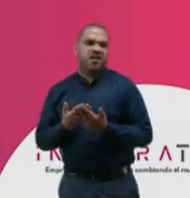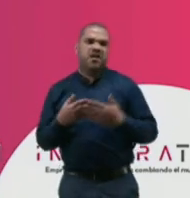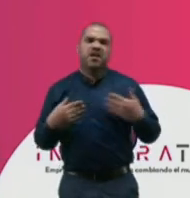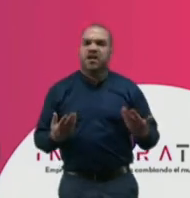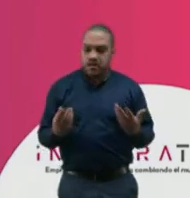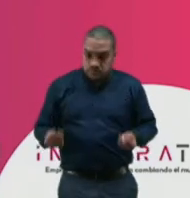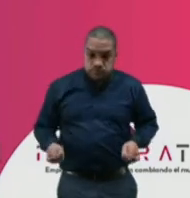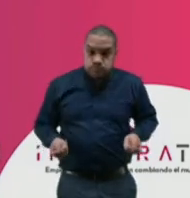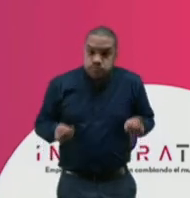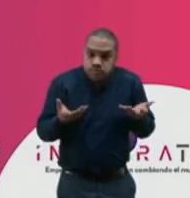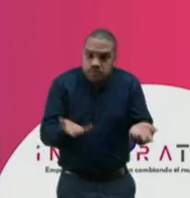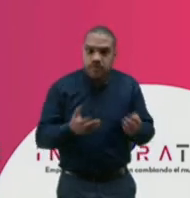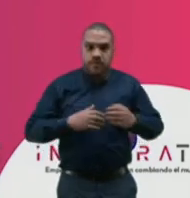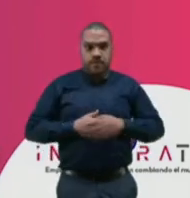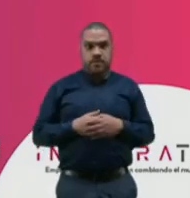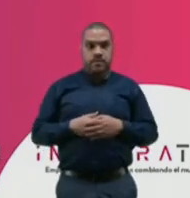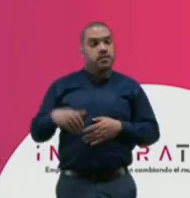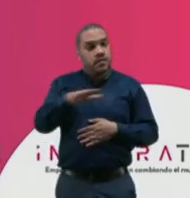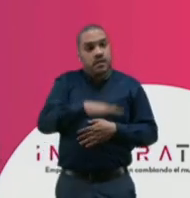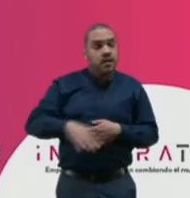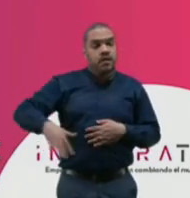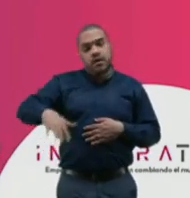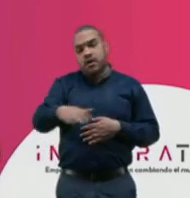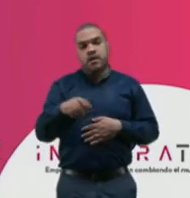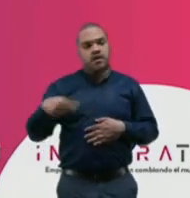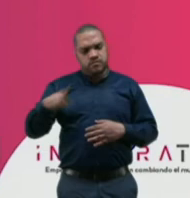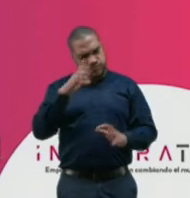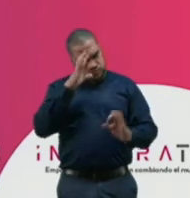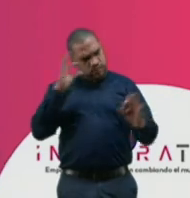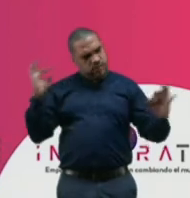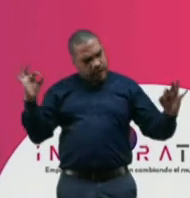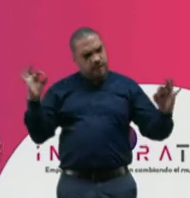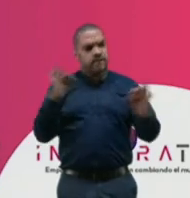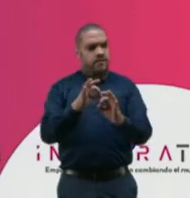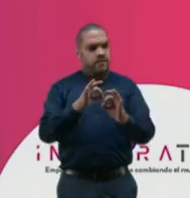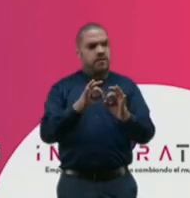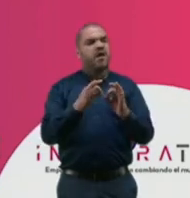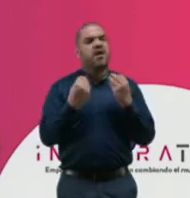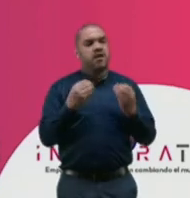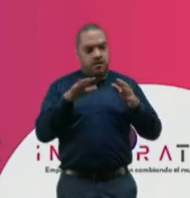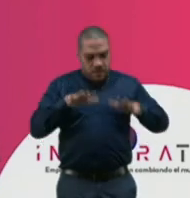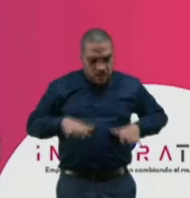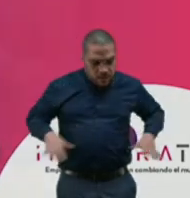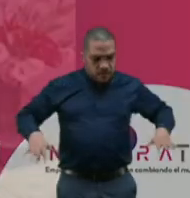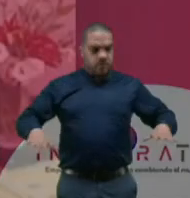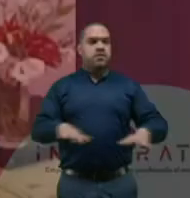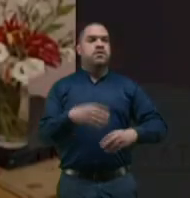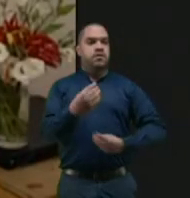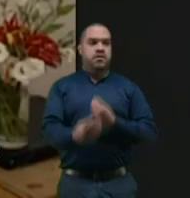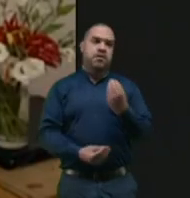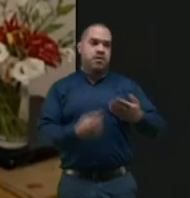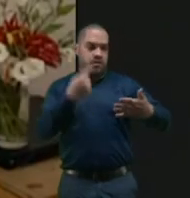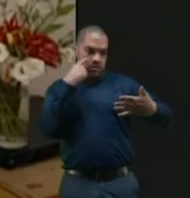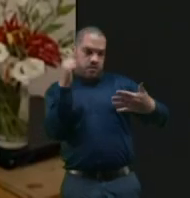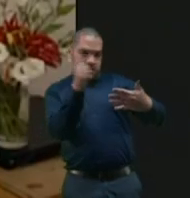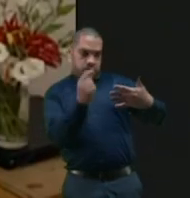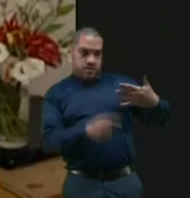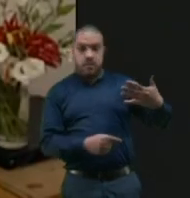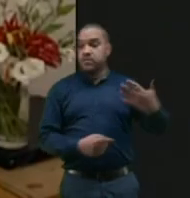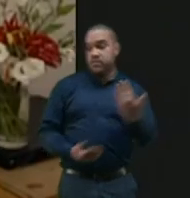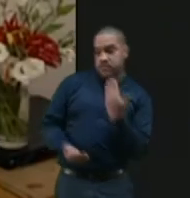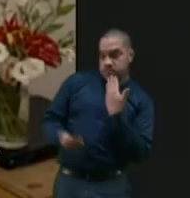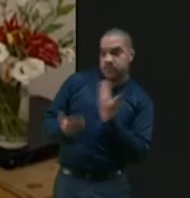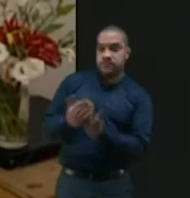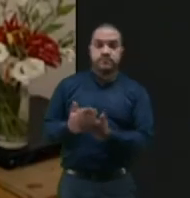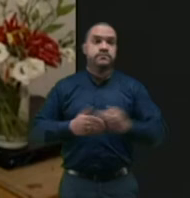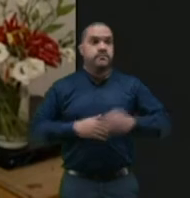a ellos en lo que deberían enfocarse para que el ambiente sea más florezca más? Gracias, Omar. Y